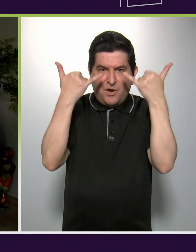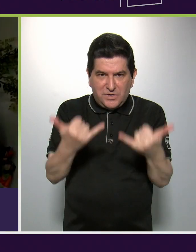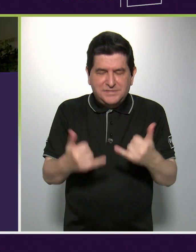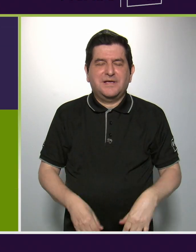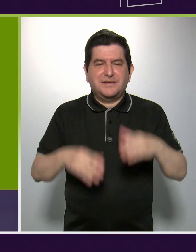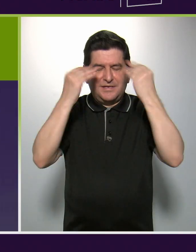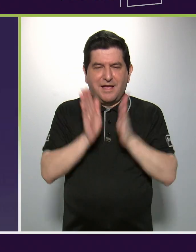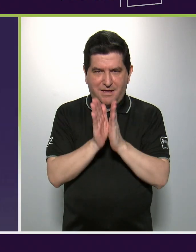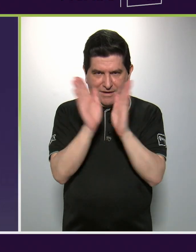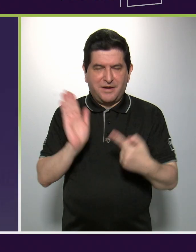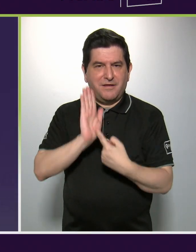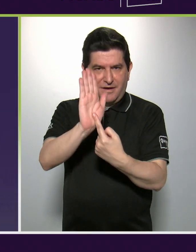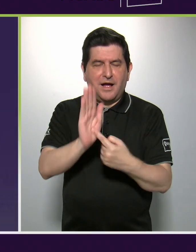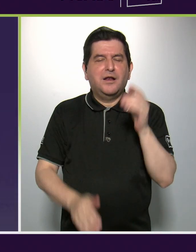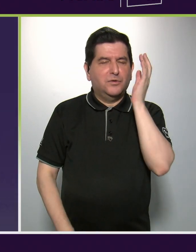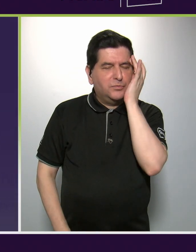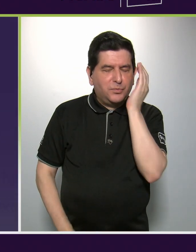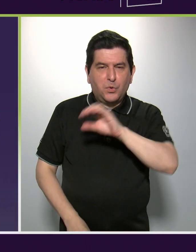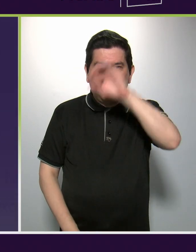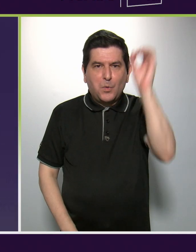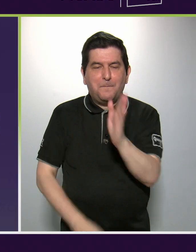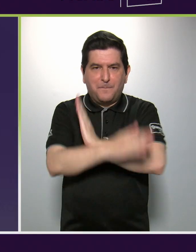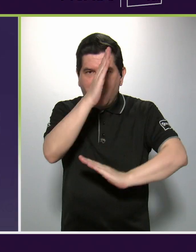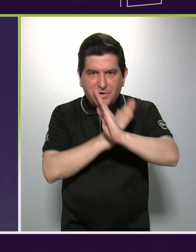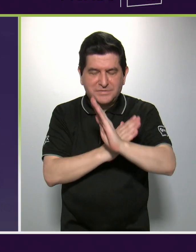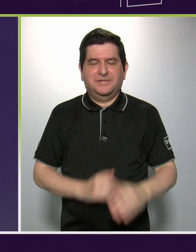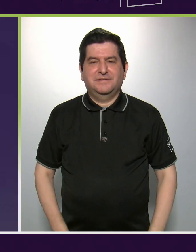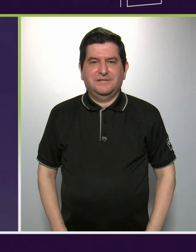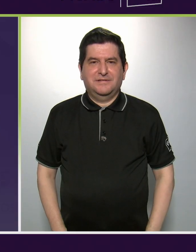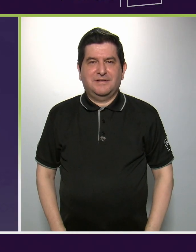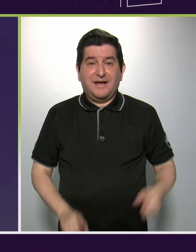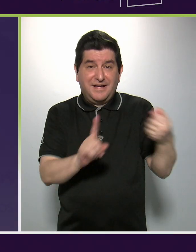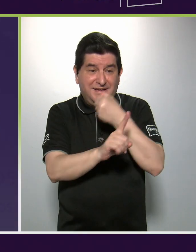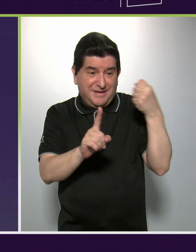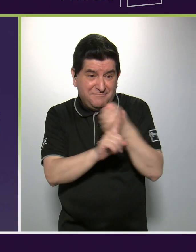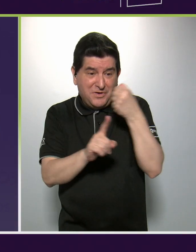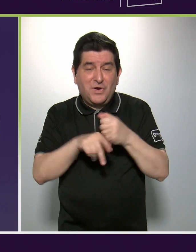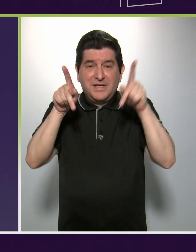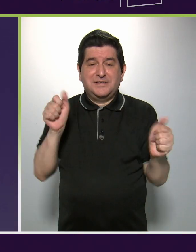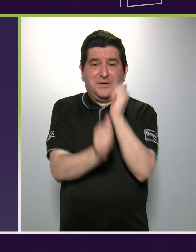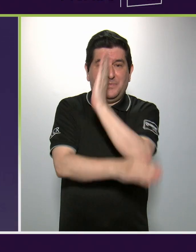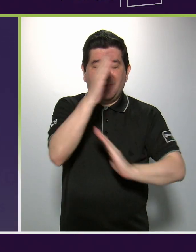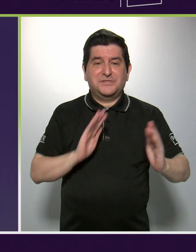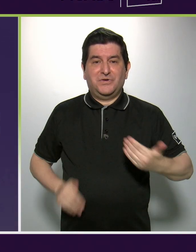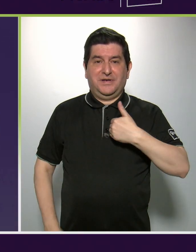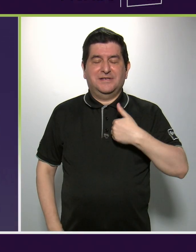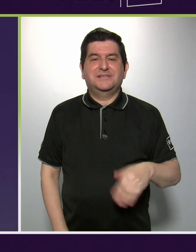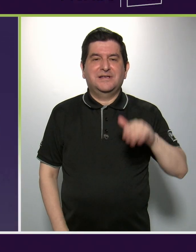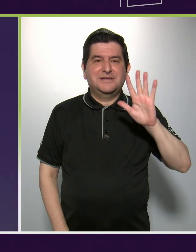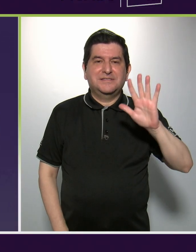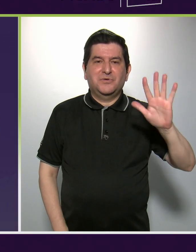enfrentan, de violencia que enfrentan las personas con discapacidad. Un 55,5% de las personas con discapacidad ha sufrido